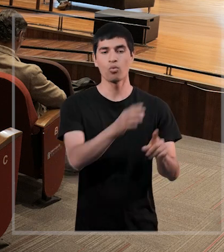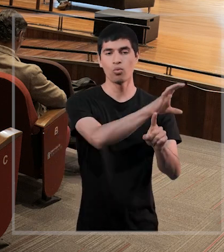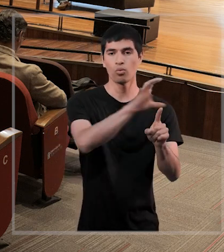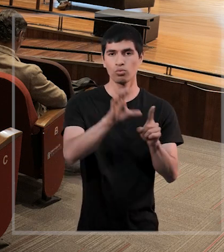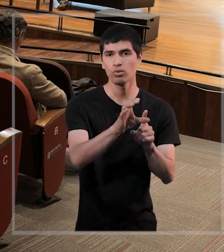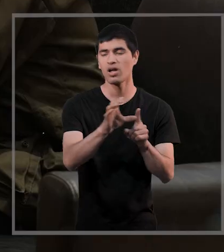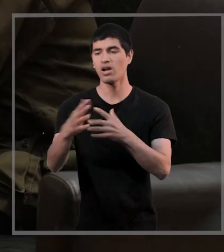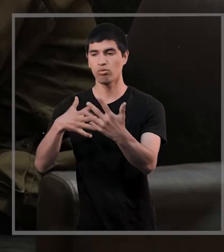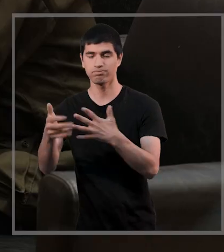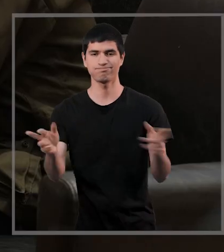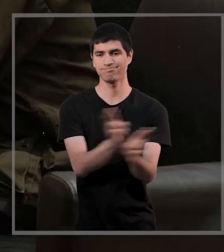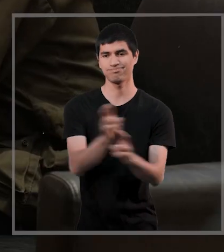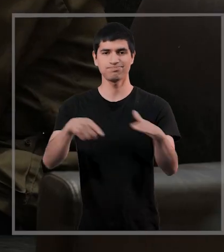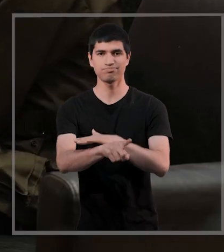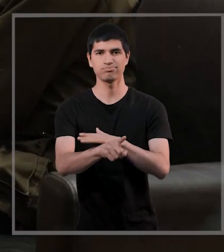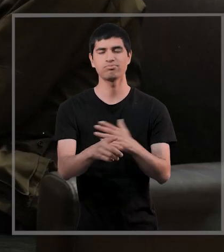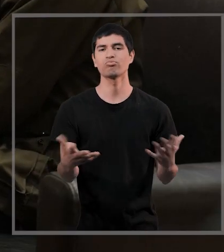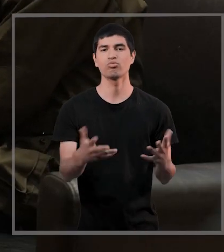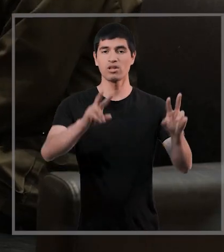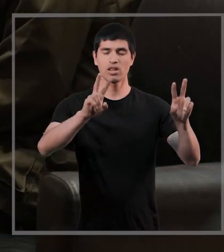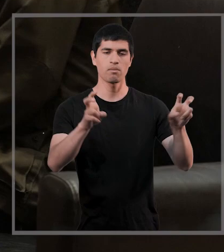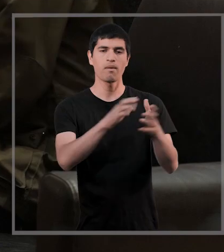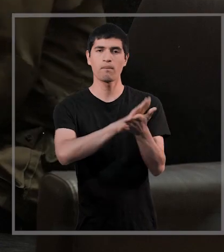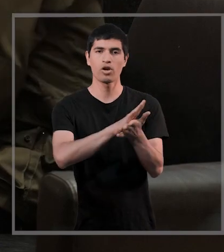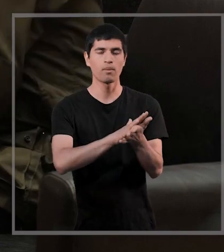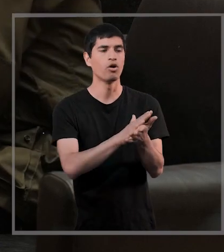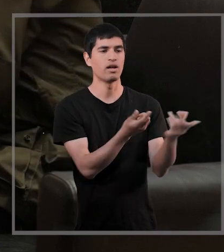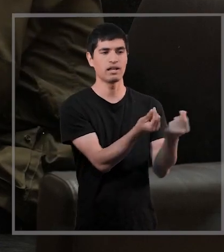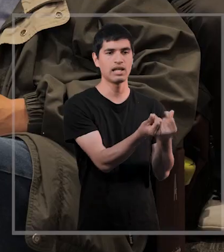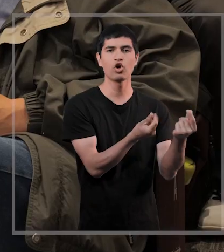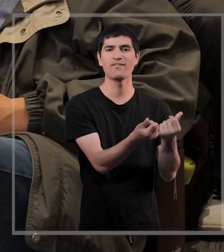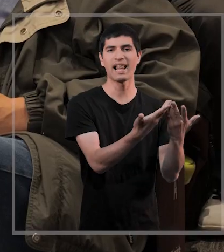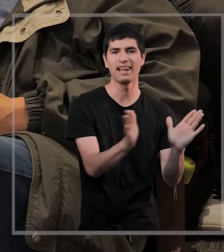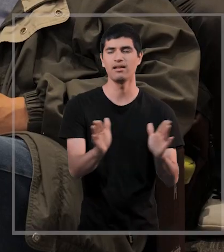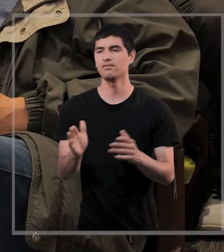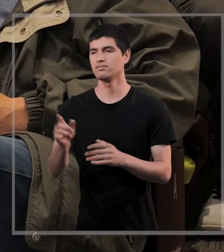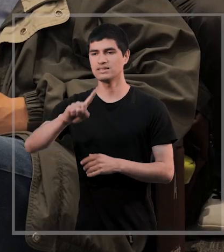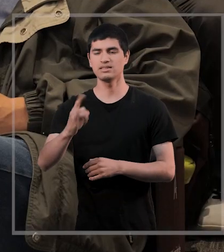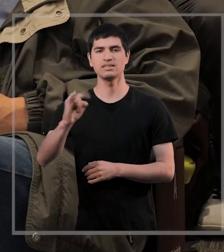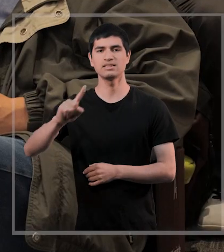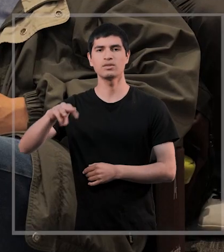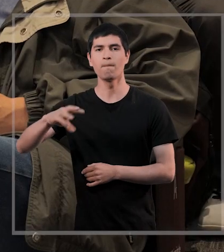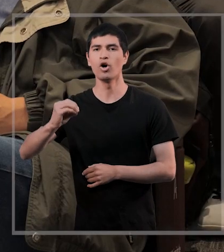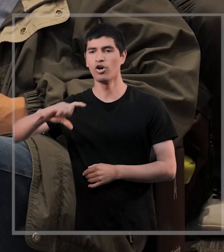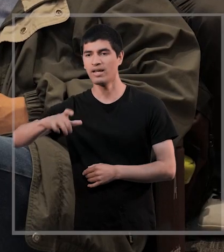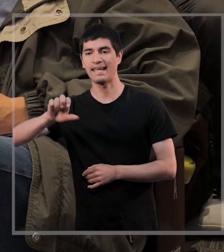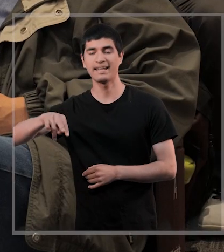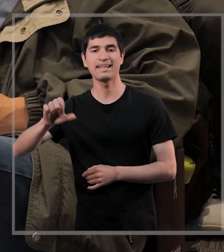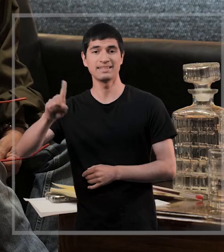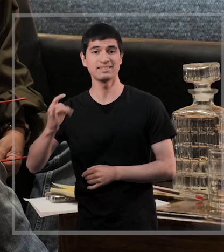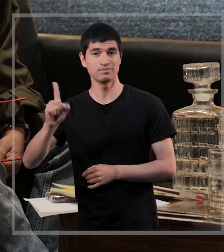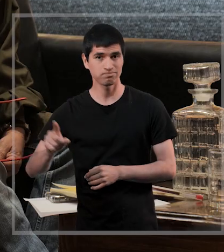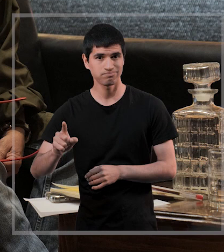cómo impacta en la relación cultura-naturaleza, cómo se disocia si usamos, por ejemplo, la disociación neoliberal de la sismogénesis